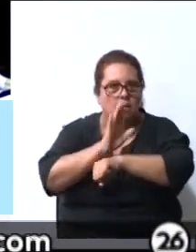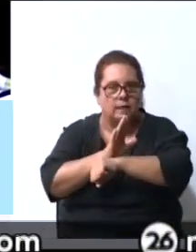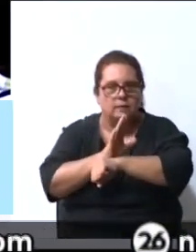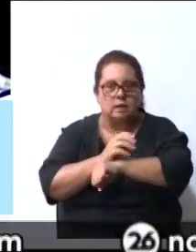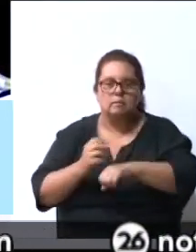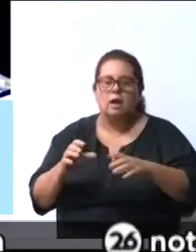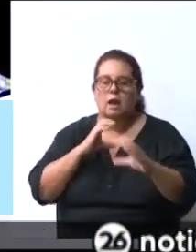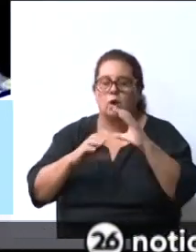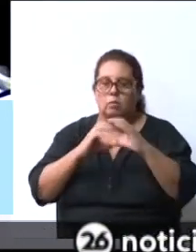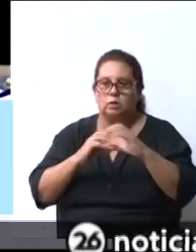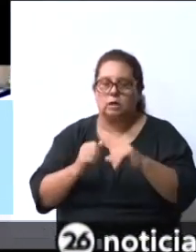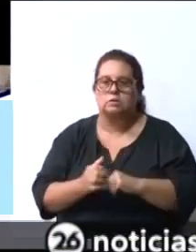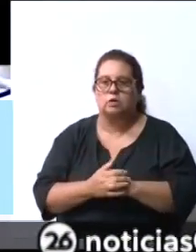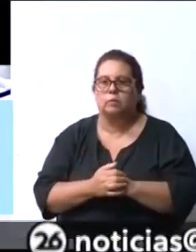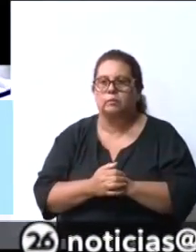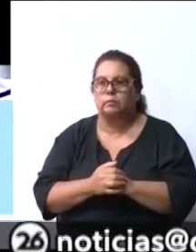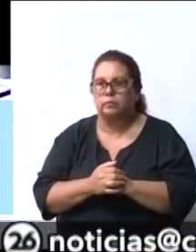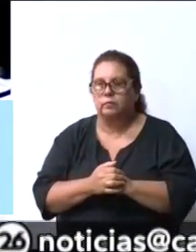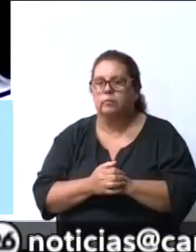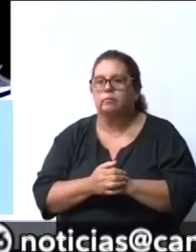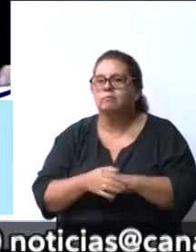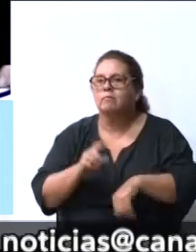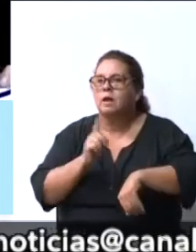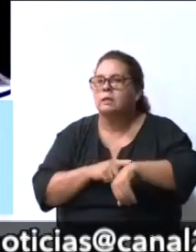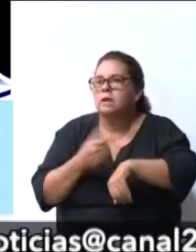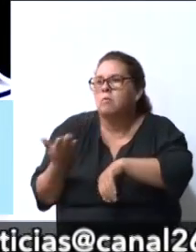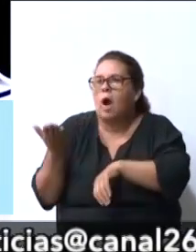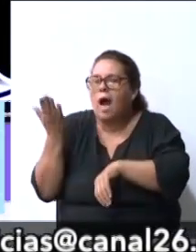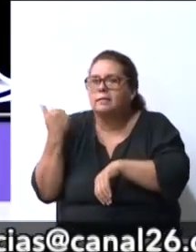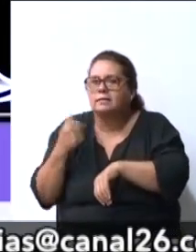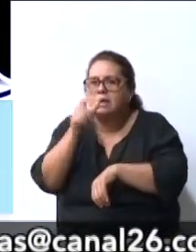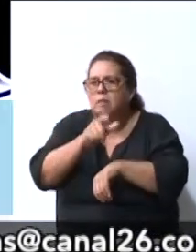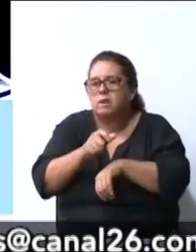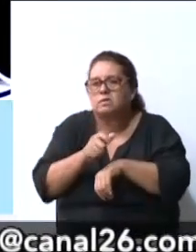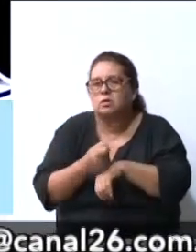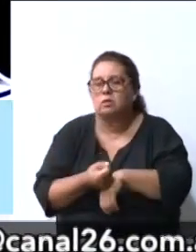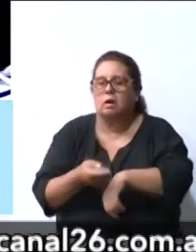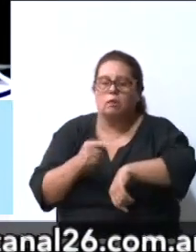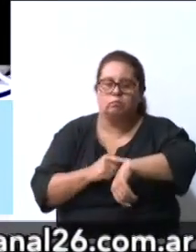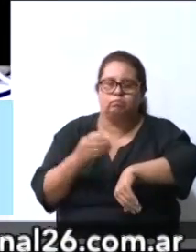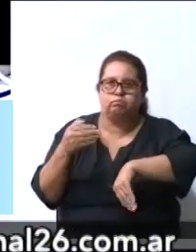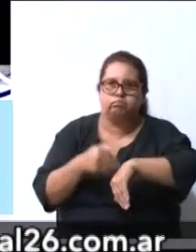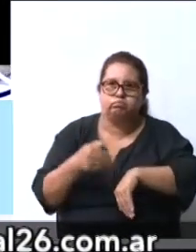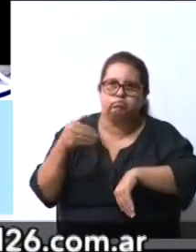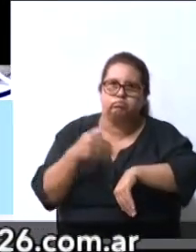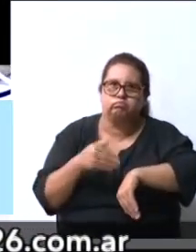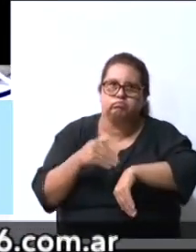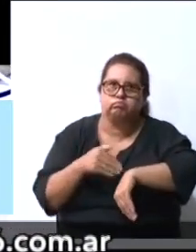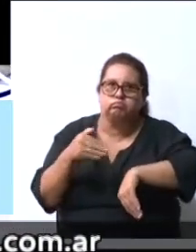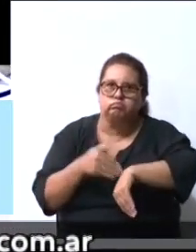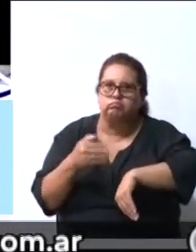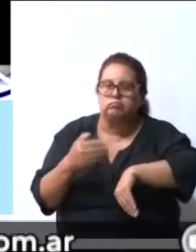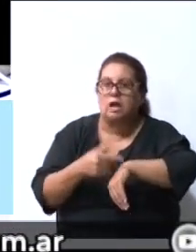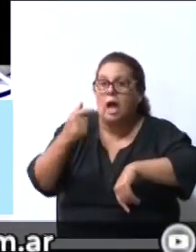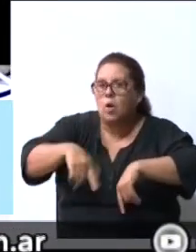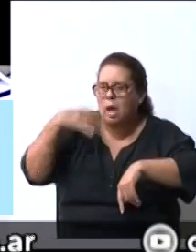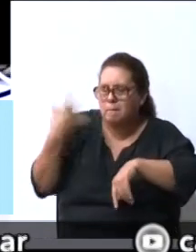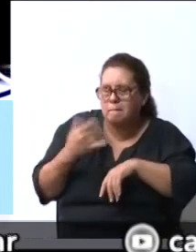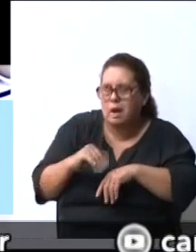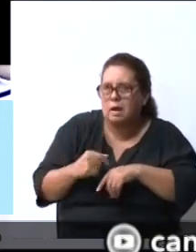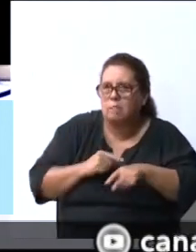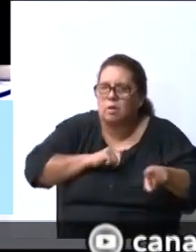gente y al sector privado, tiempos que antes perdían haciendo trámites. Hay que profundizar ese camino.